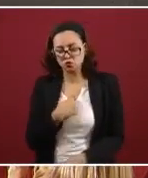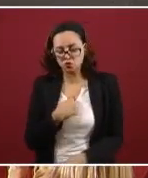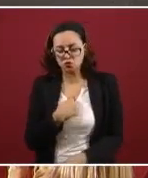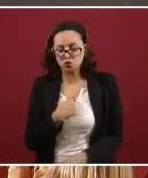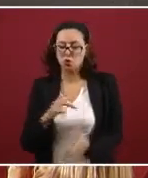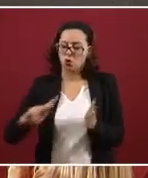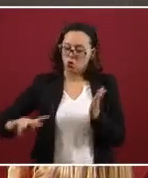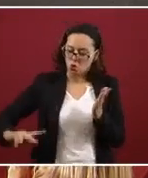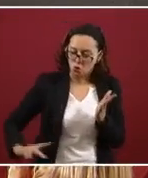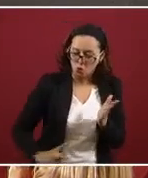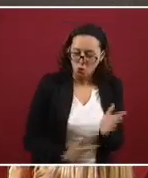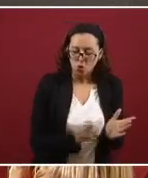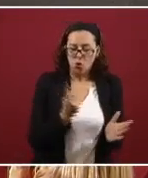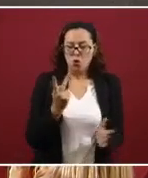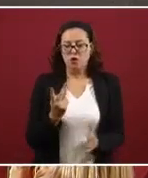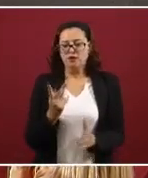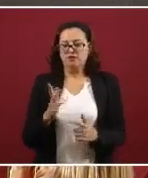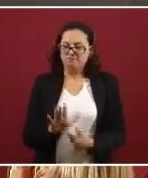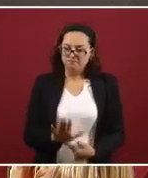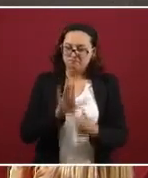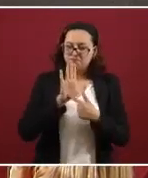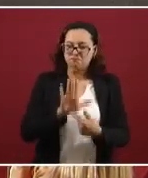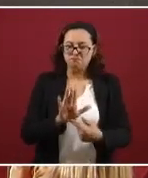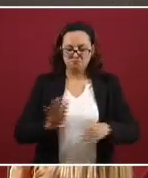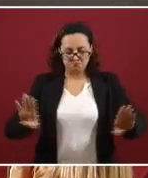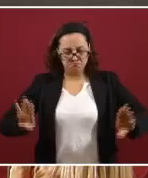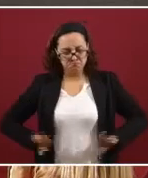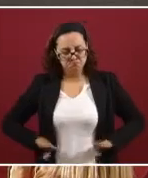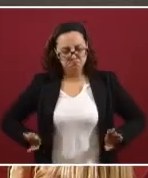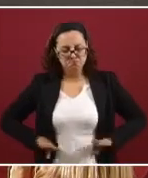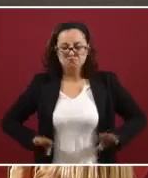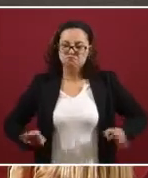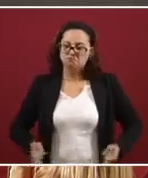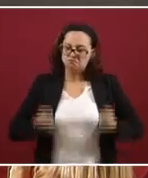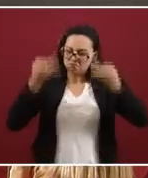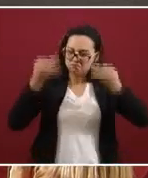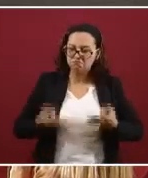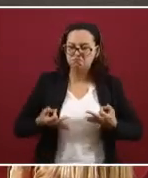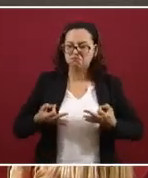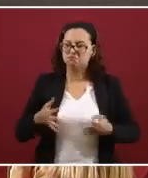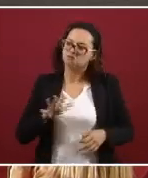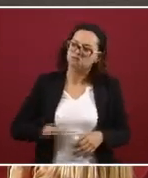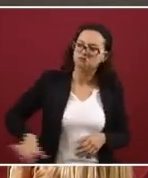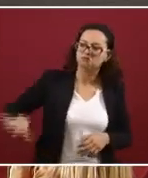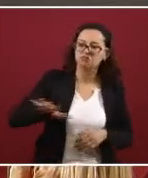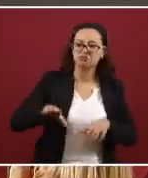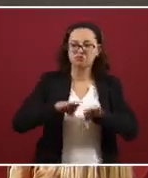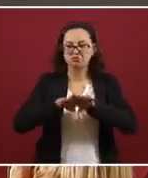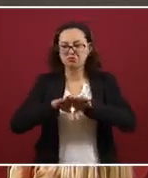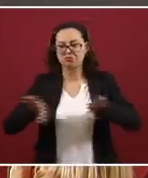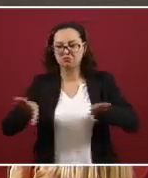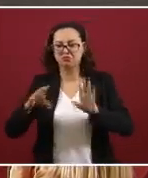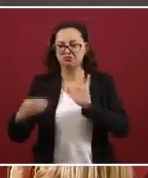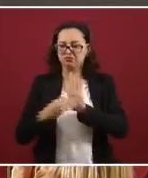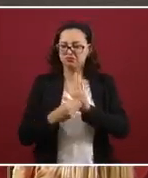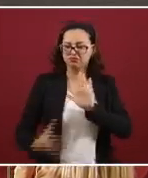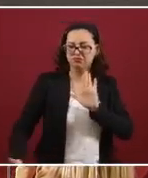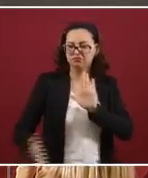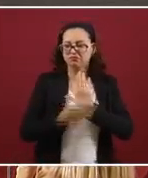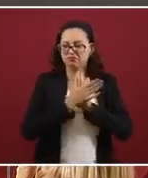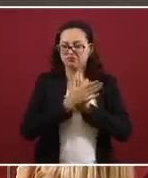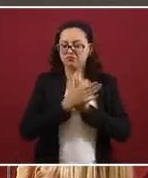reiterar mis principios y mis convicciones democráticas para asentar lo siguiente.